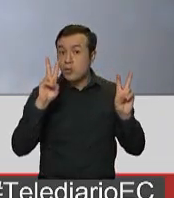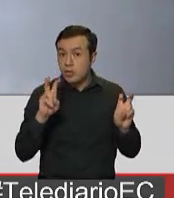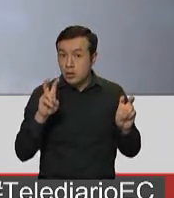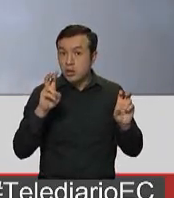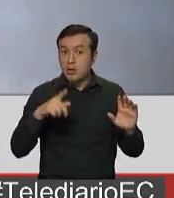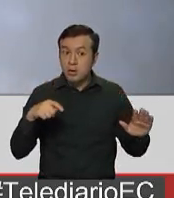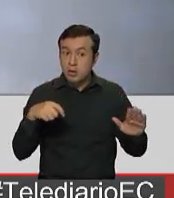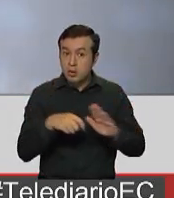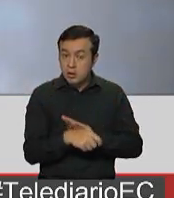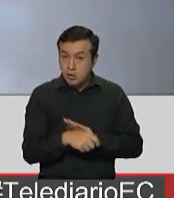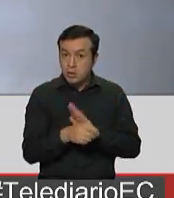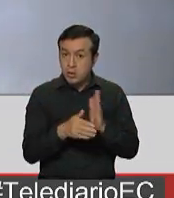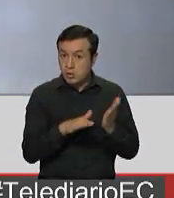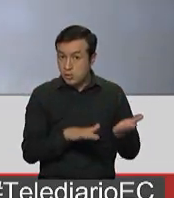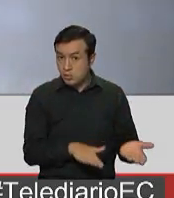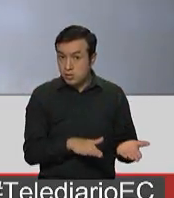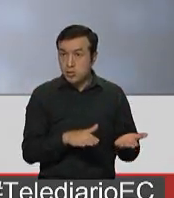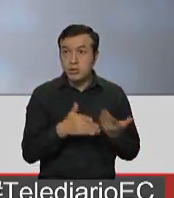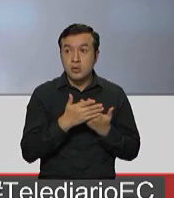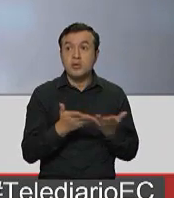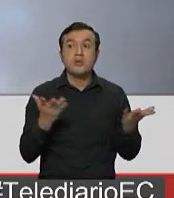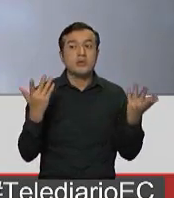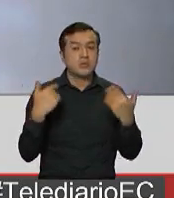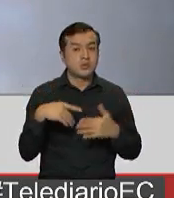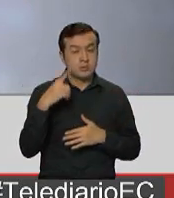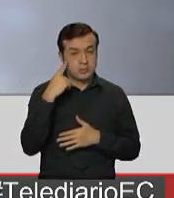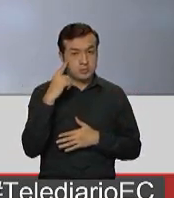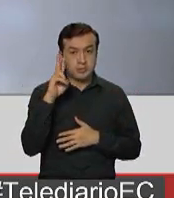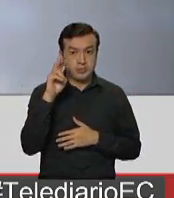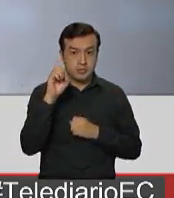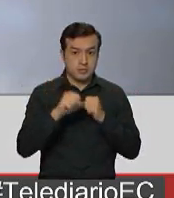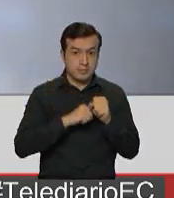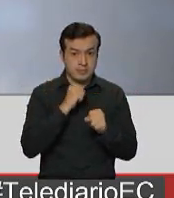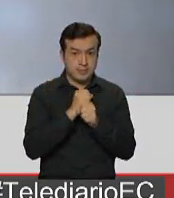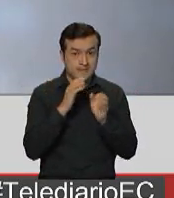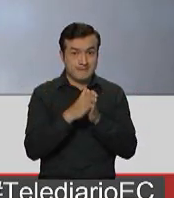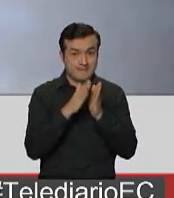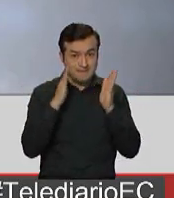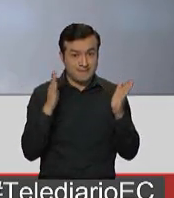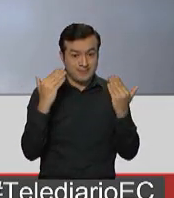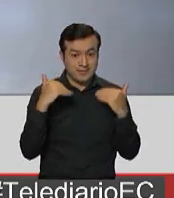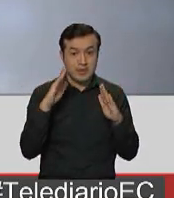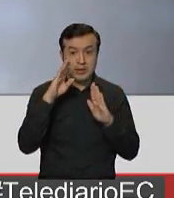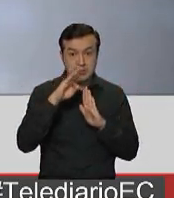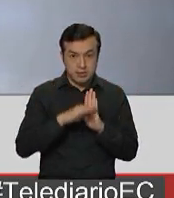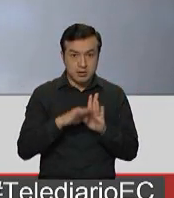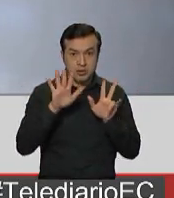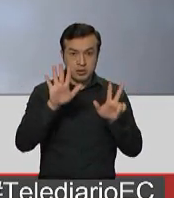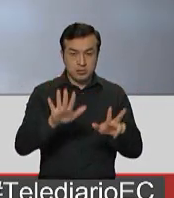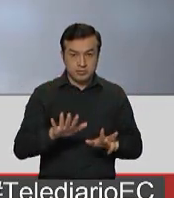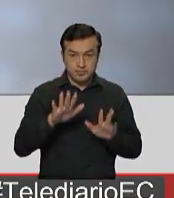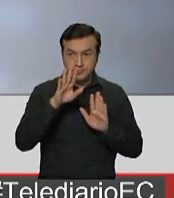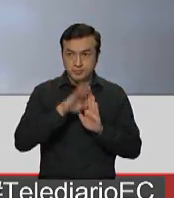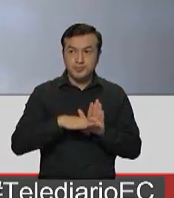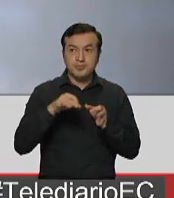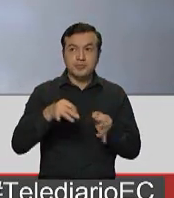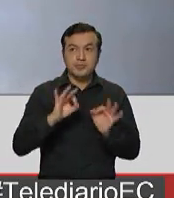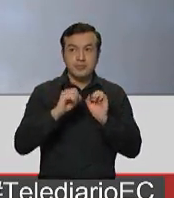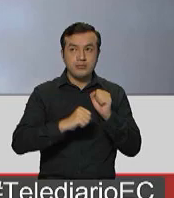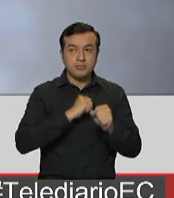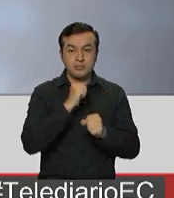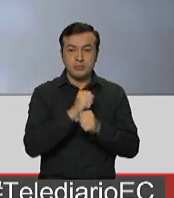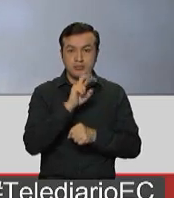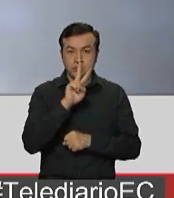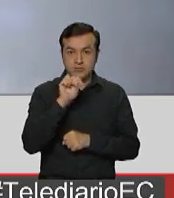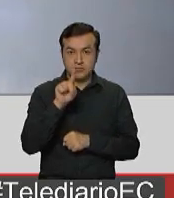de asesinato. Dicha condena inicialmente fue de 20 años y había sido rebajada a 8 en febrero de